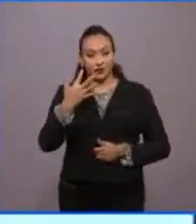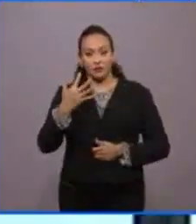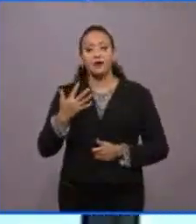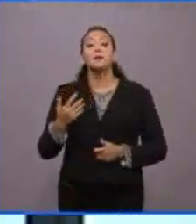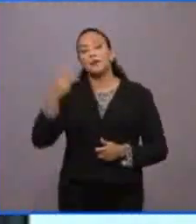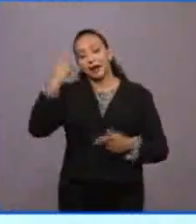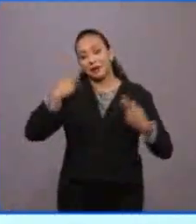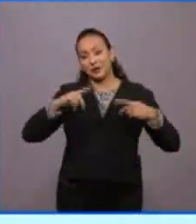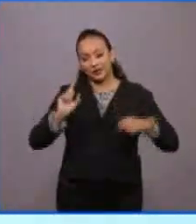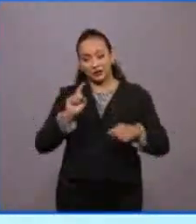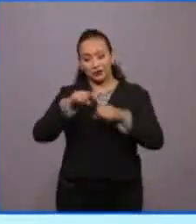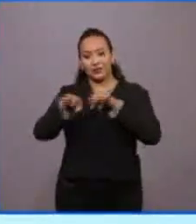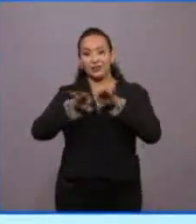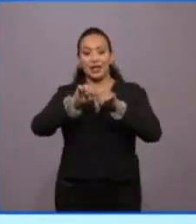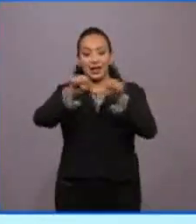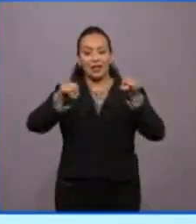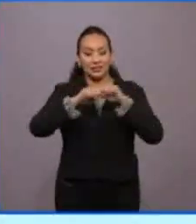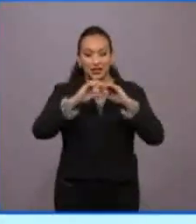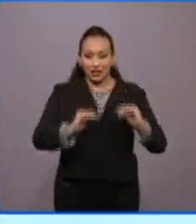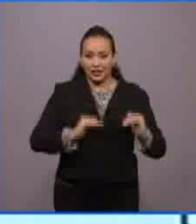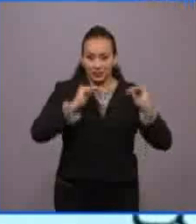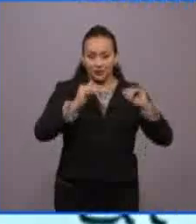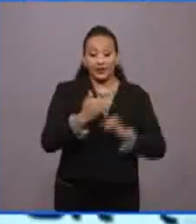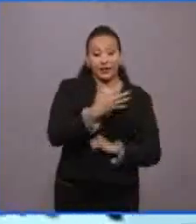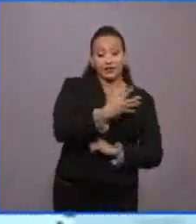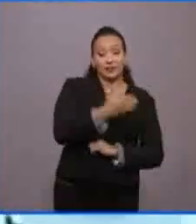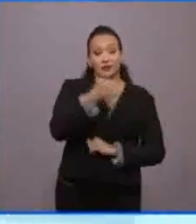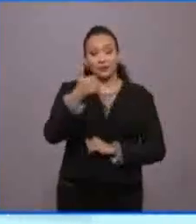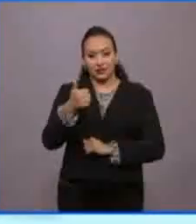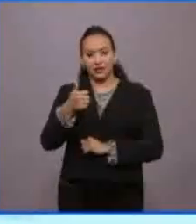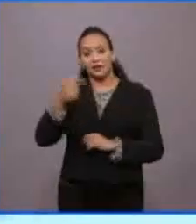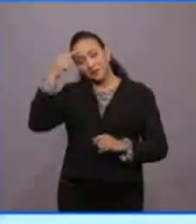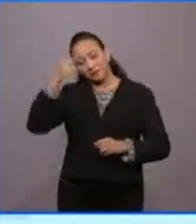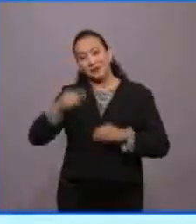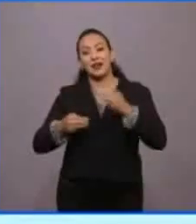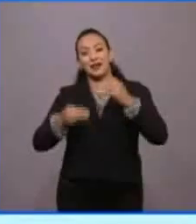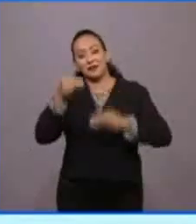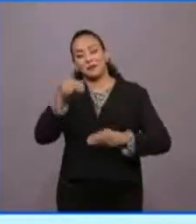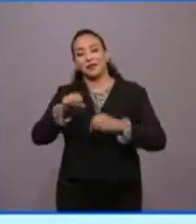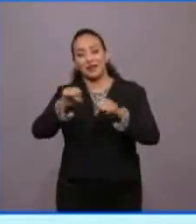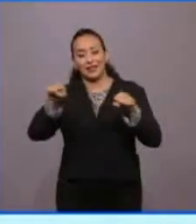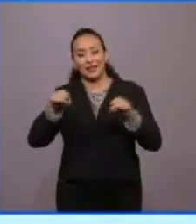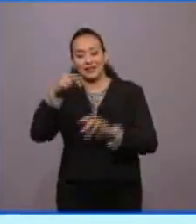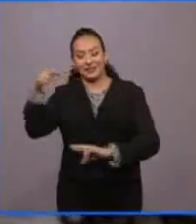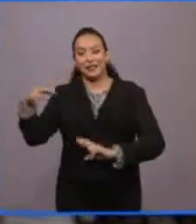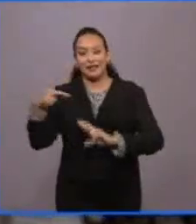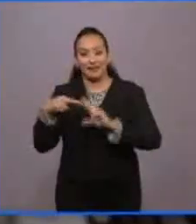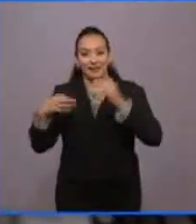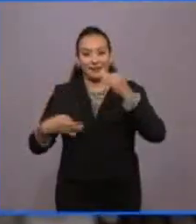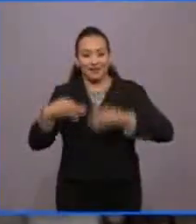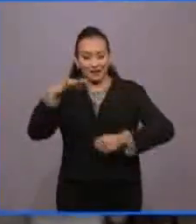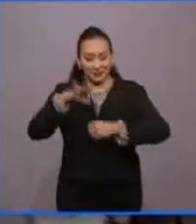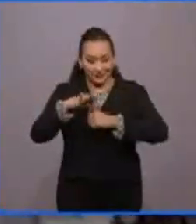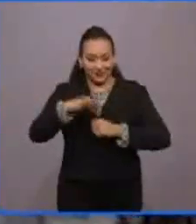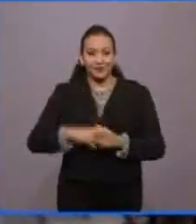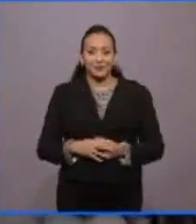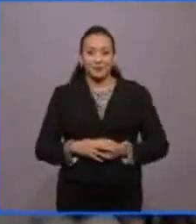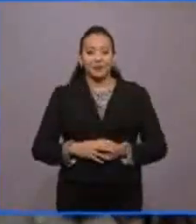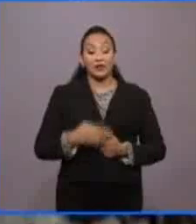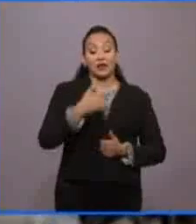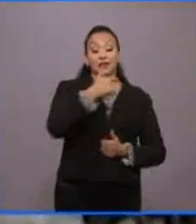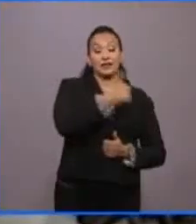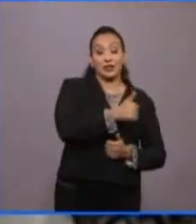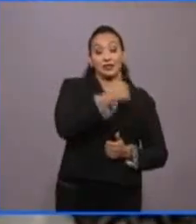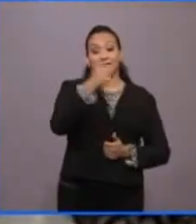de integrantes de la Sala Superior, del 5 al 6 de magistraturas de las salas regionales del Tribunal Electoral,